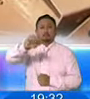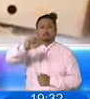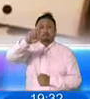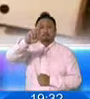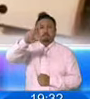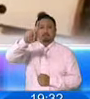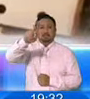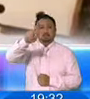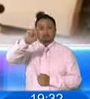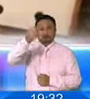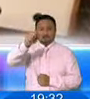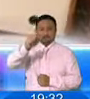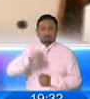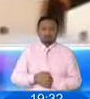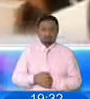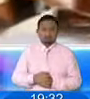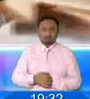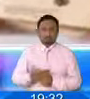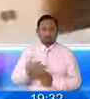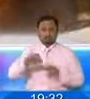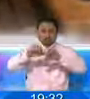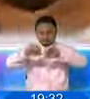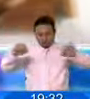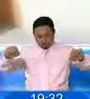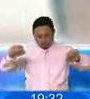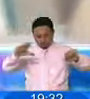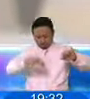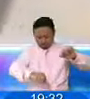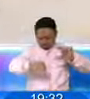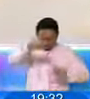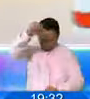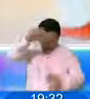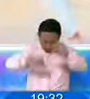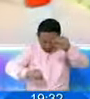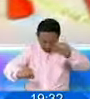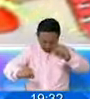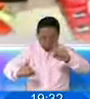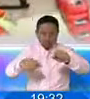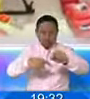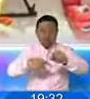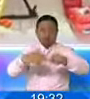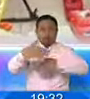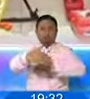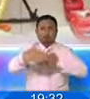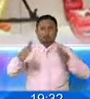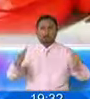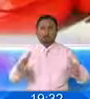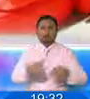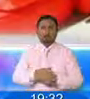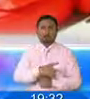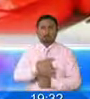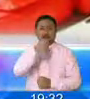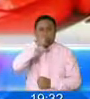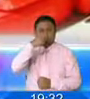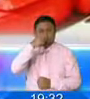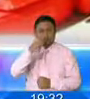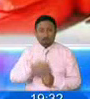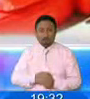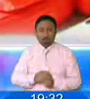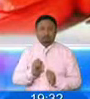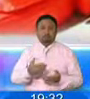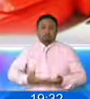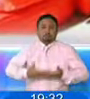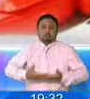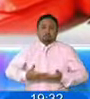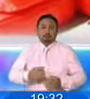congelada, pero al inspeccionarse el contenedor, en las cajas se encontraron gran cantidad de bloques de clorhidrato de cocaína, con un